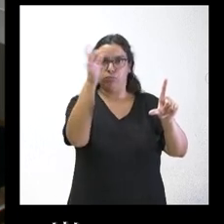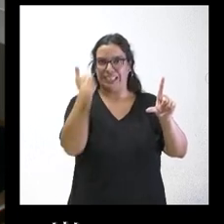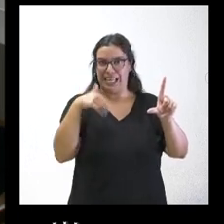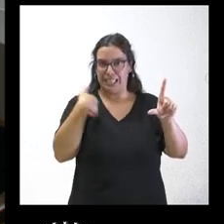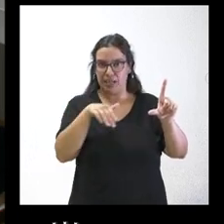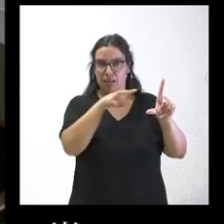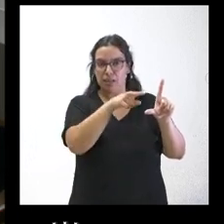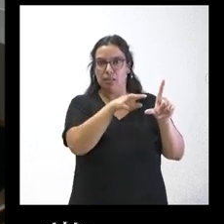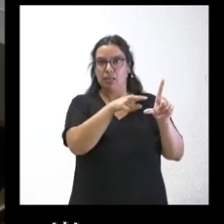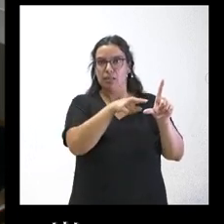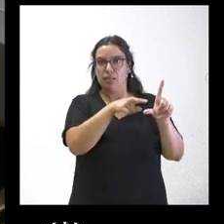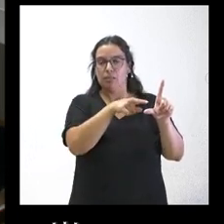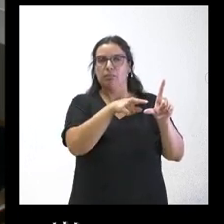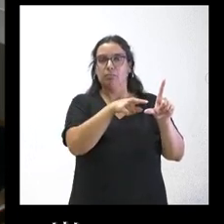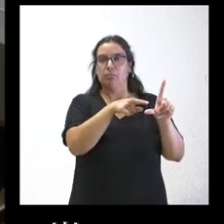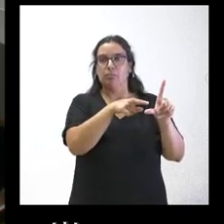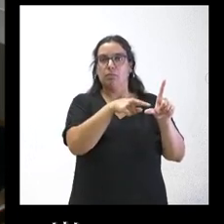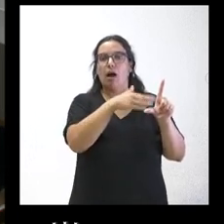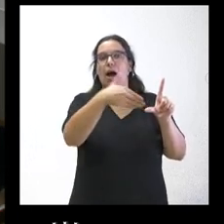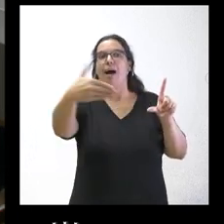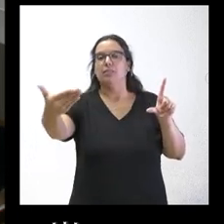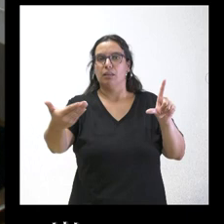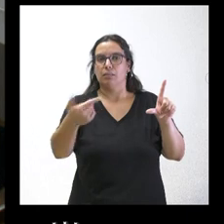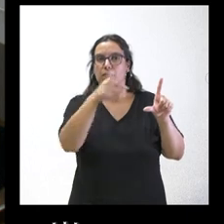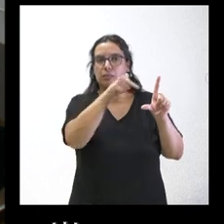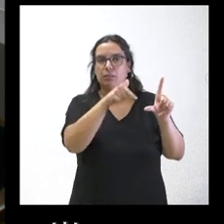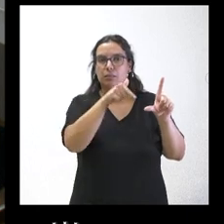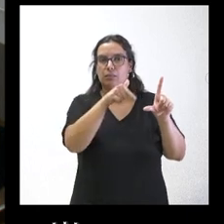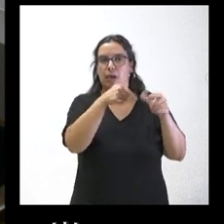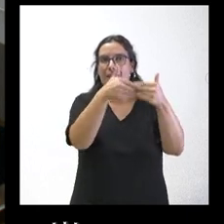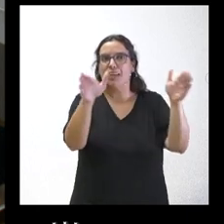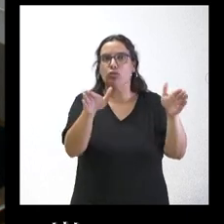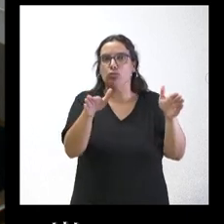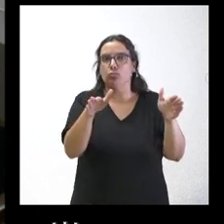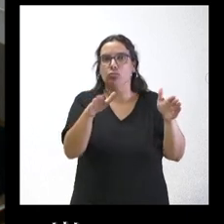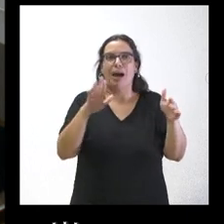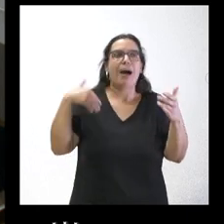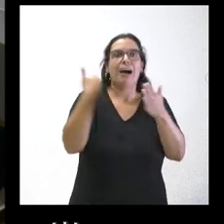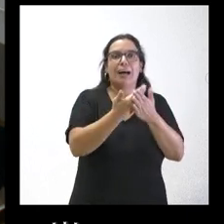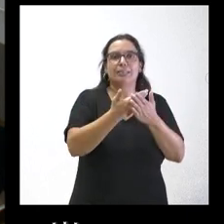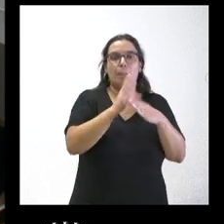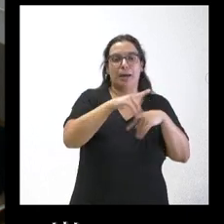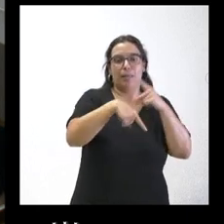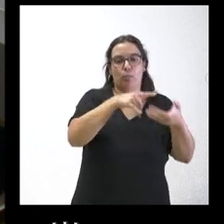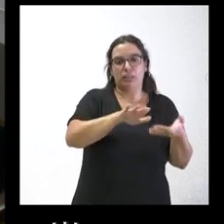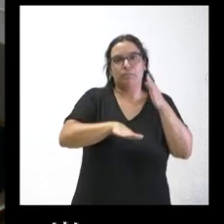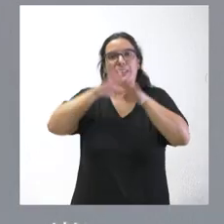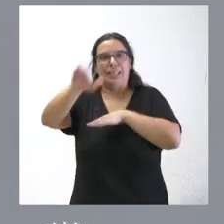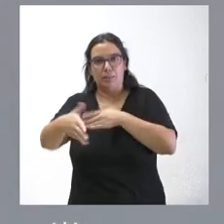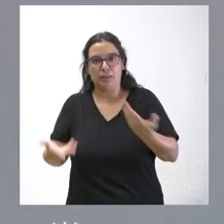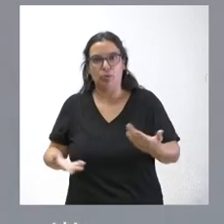va con sugerencias durante cuántos meses van a admitir ustedes sugerencias para después empezar a tomar el texto